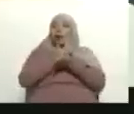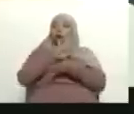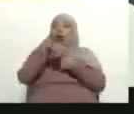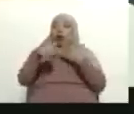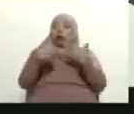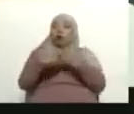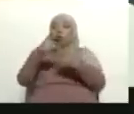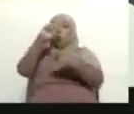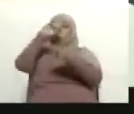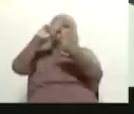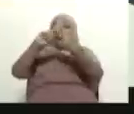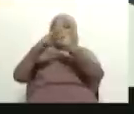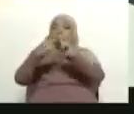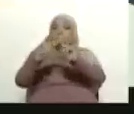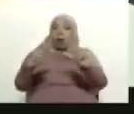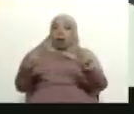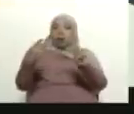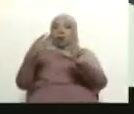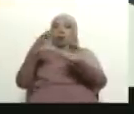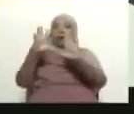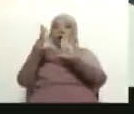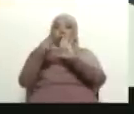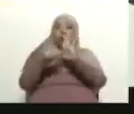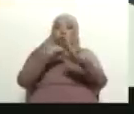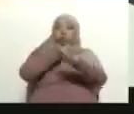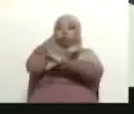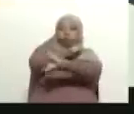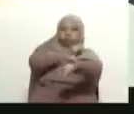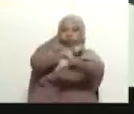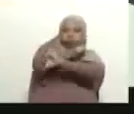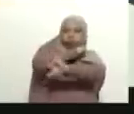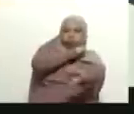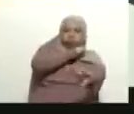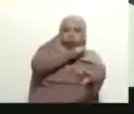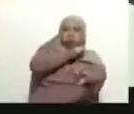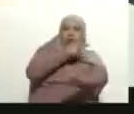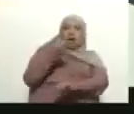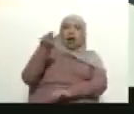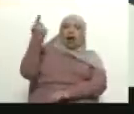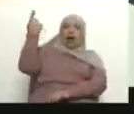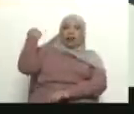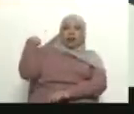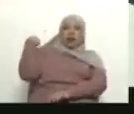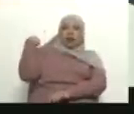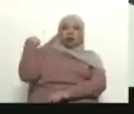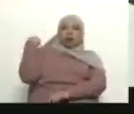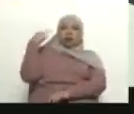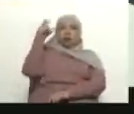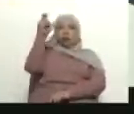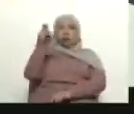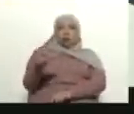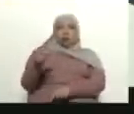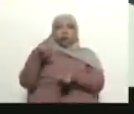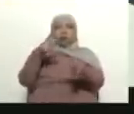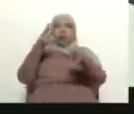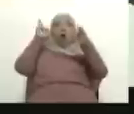y combate directo contra el delito. El día de ayer fue abatido, alias El